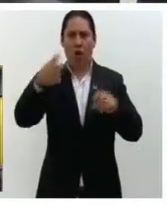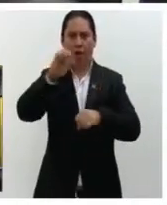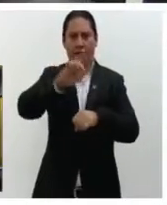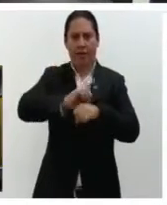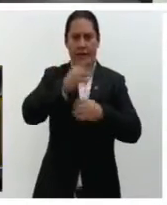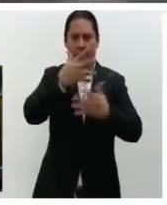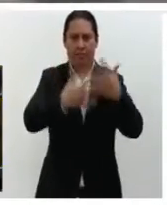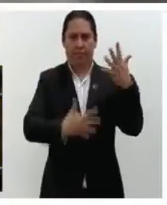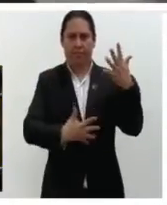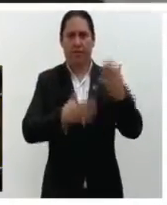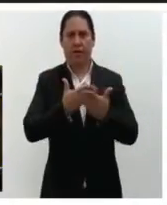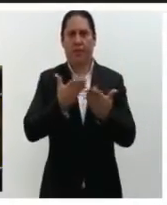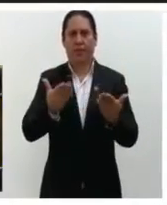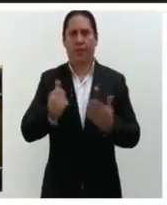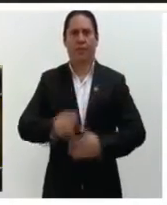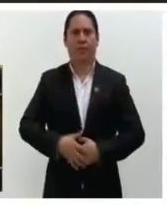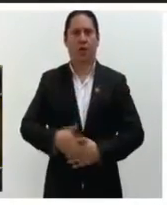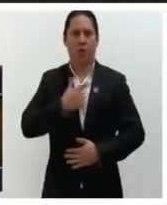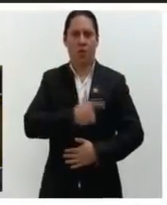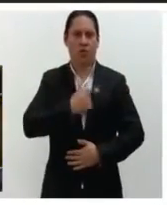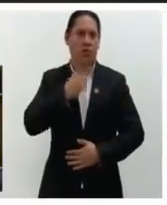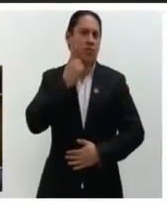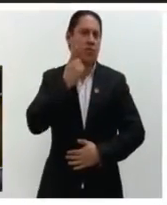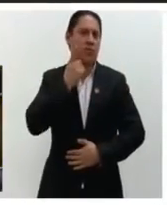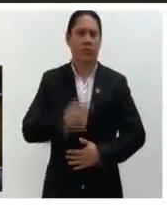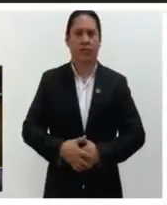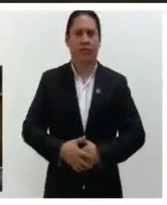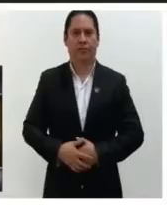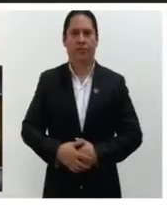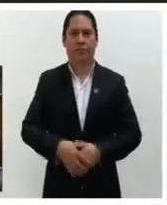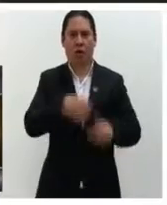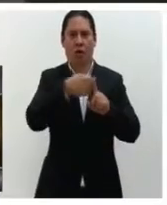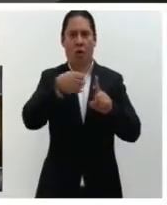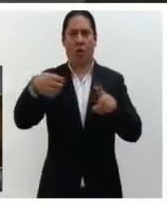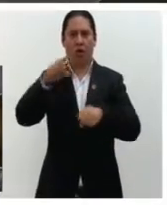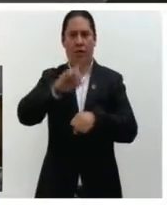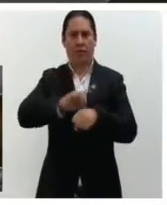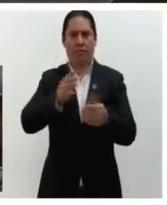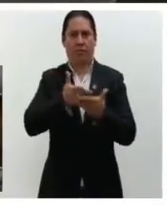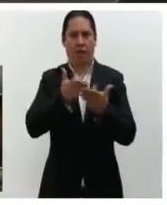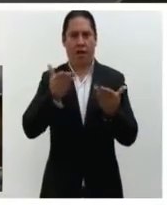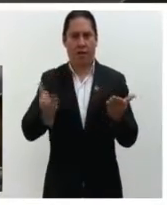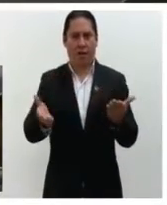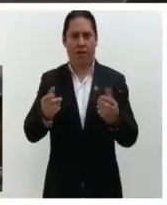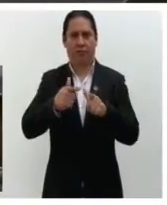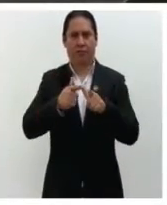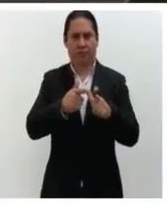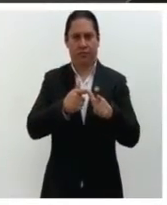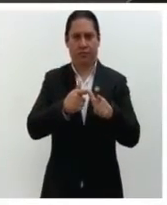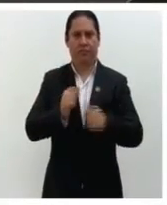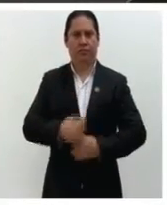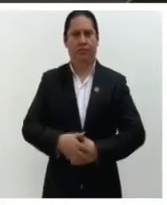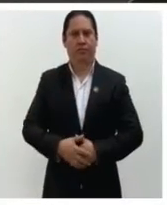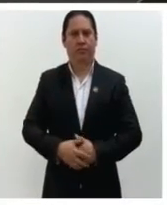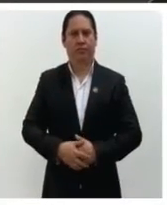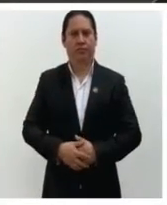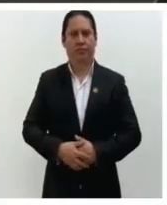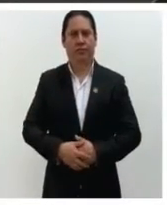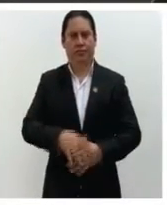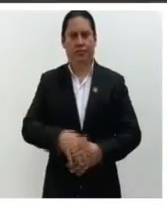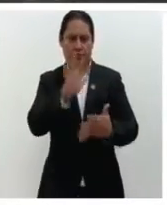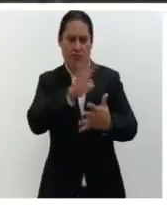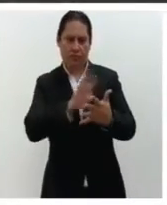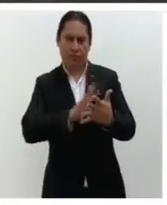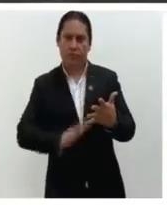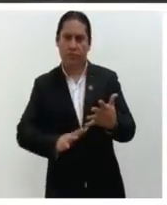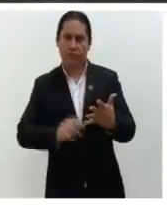de la presente sesión. Con gusto, diputado presidente. El orden del día de la presente sesión ordinaria es el siguiente. Lectura y en